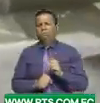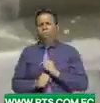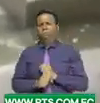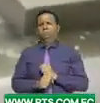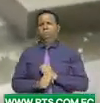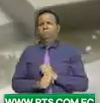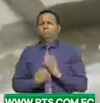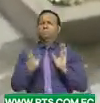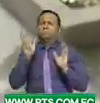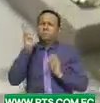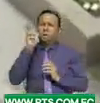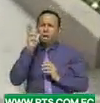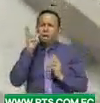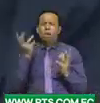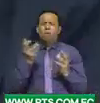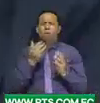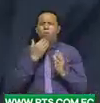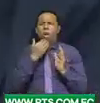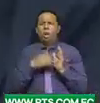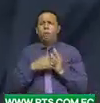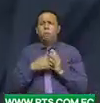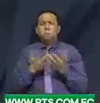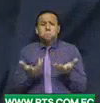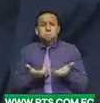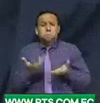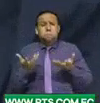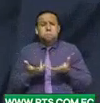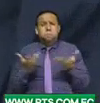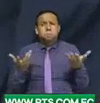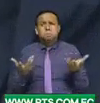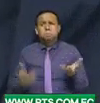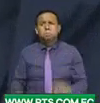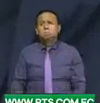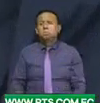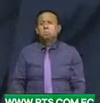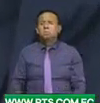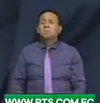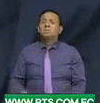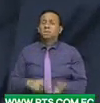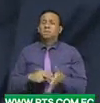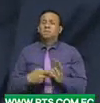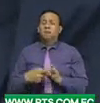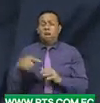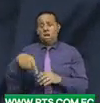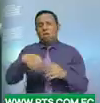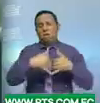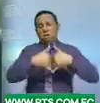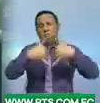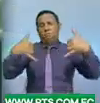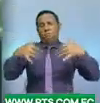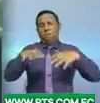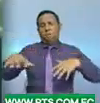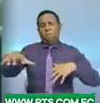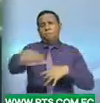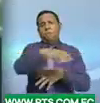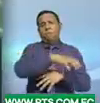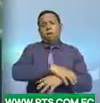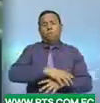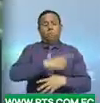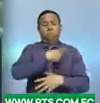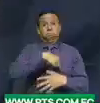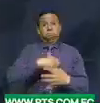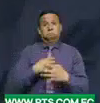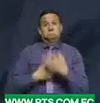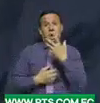principal detenieron tres personas armadas y fue como una venganza contra el Garzocentro. ¿De repente no tiene temor usted de